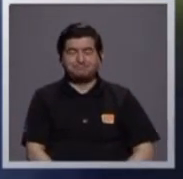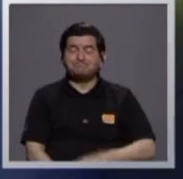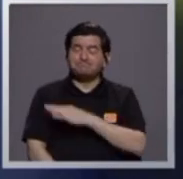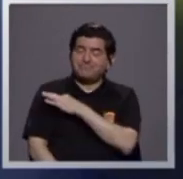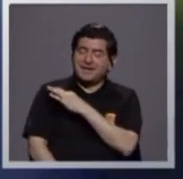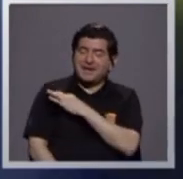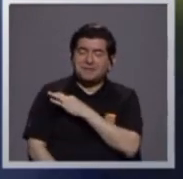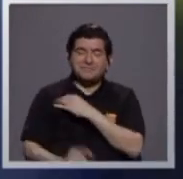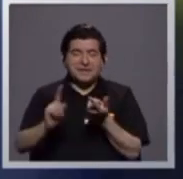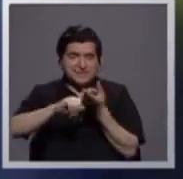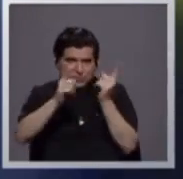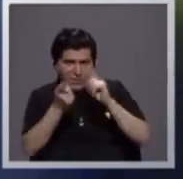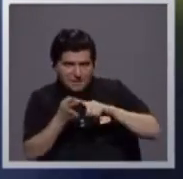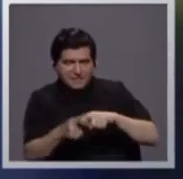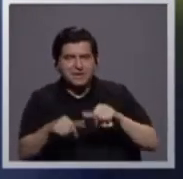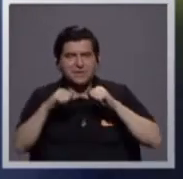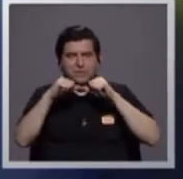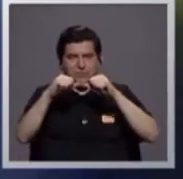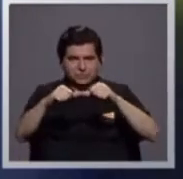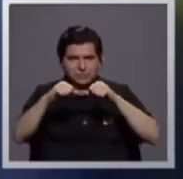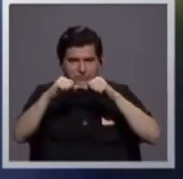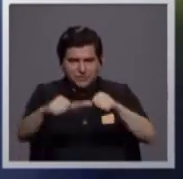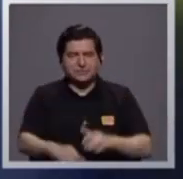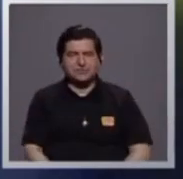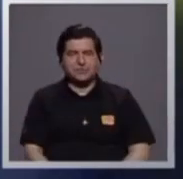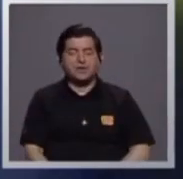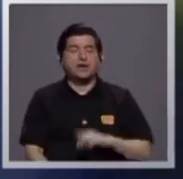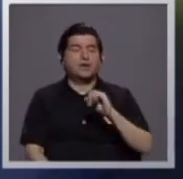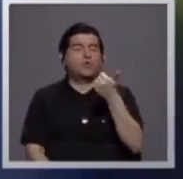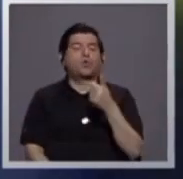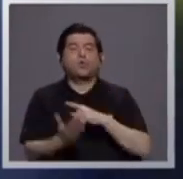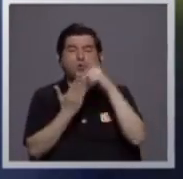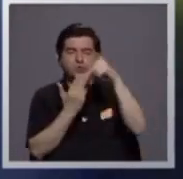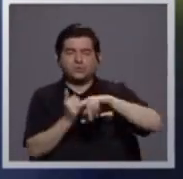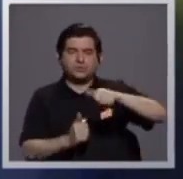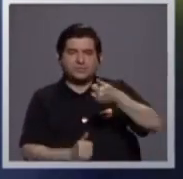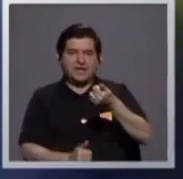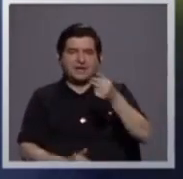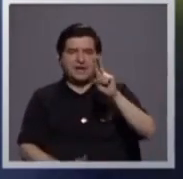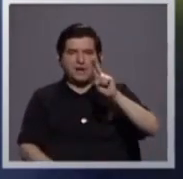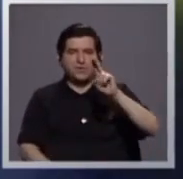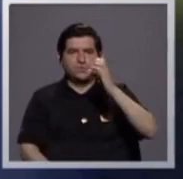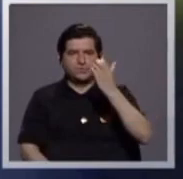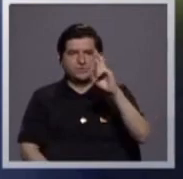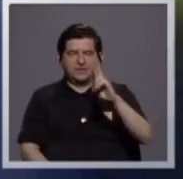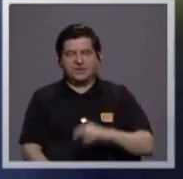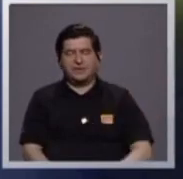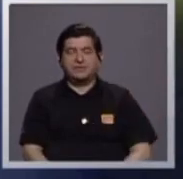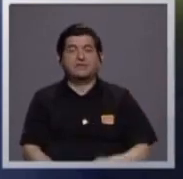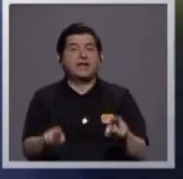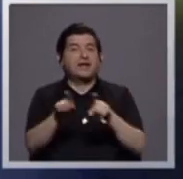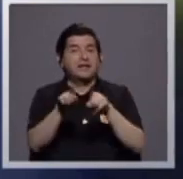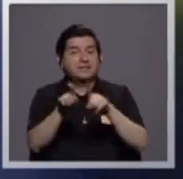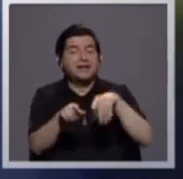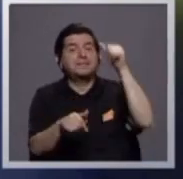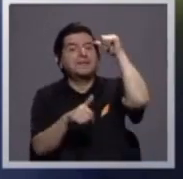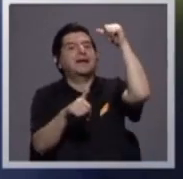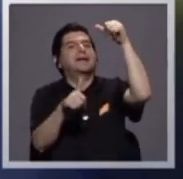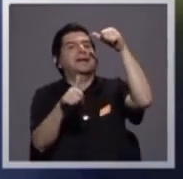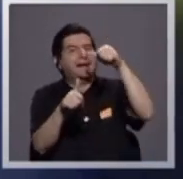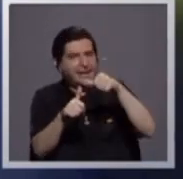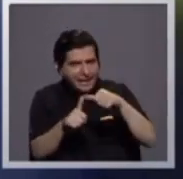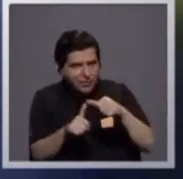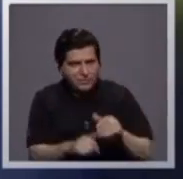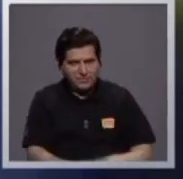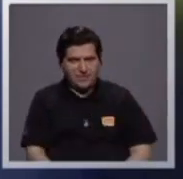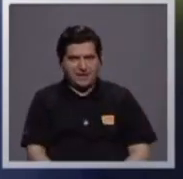invitar a las amigas y amigos a que continúen con los otros programas de Canal UCR, pero también a recordar de que,